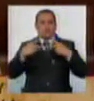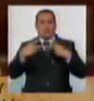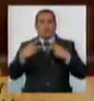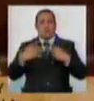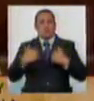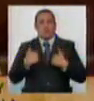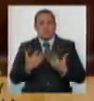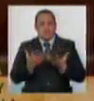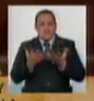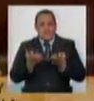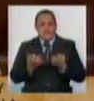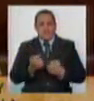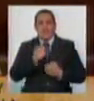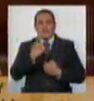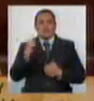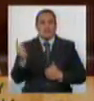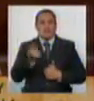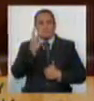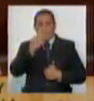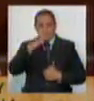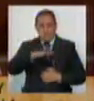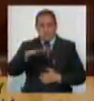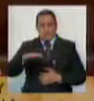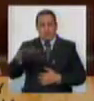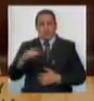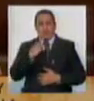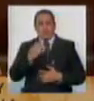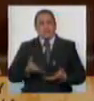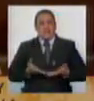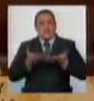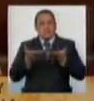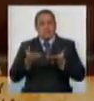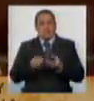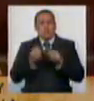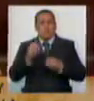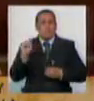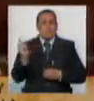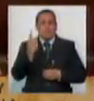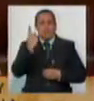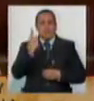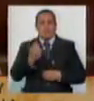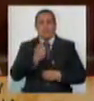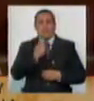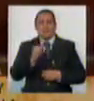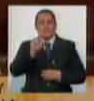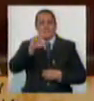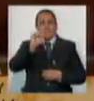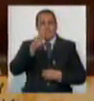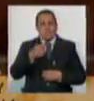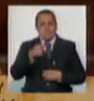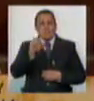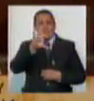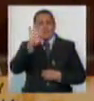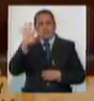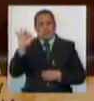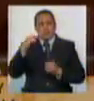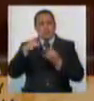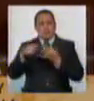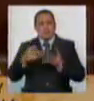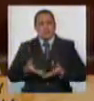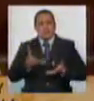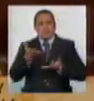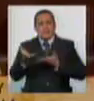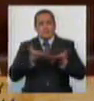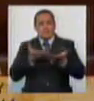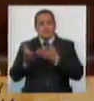Nuestro énfasis en la primera infancia ha permitido que por primera vez 3.500 localidades cuenten con un servicio